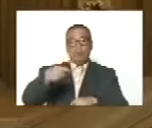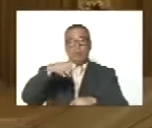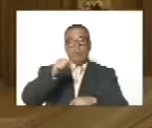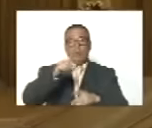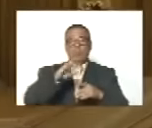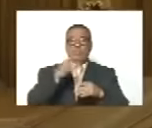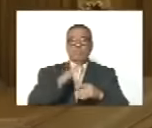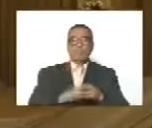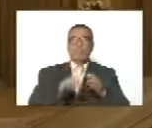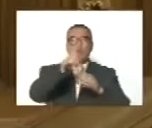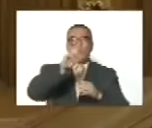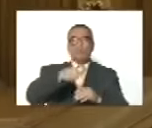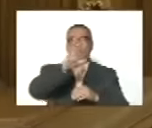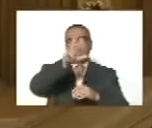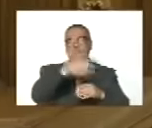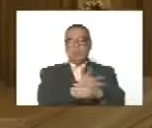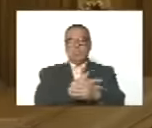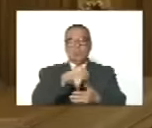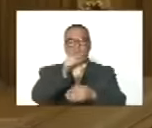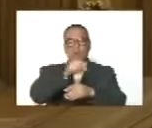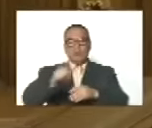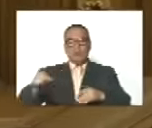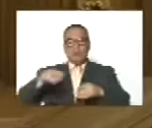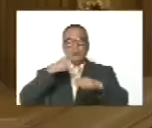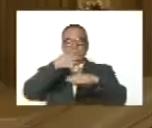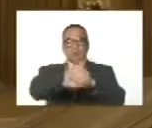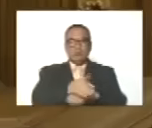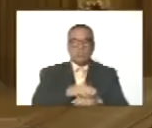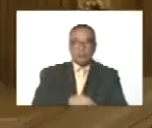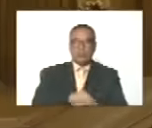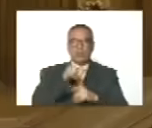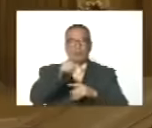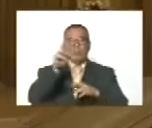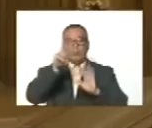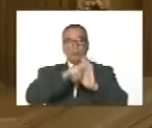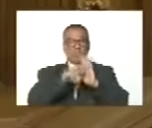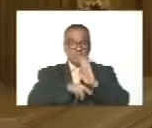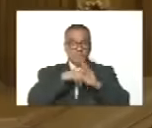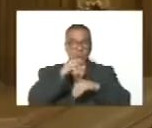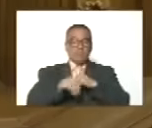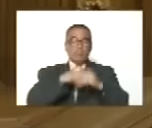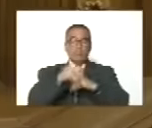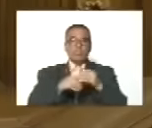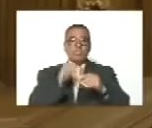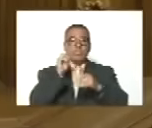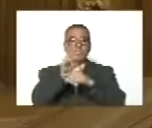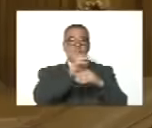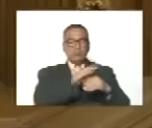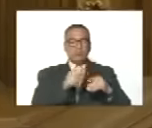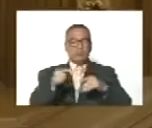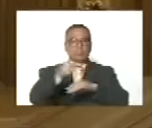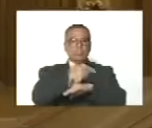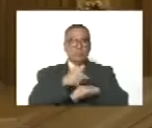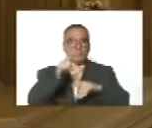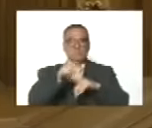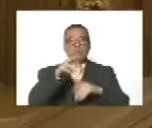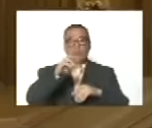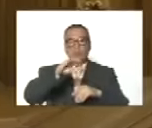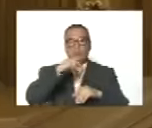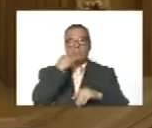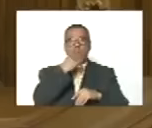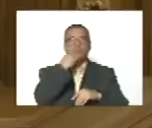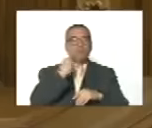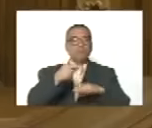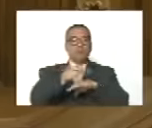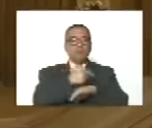refugiado cerca de 1.3 millones de palestinos. Que esta resolución adoptada es un claro mensaje al gobierno sionista israelí y